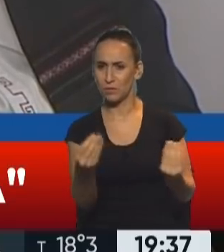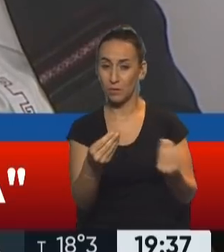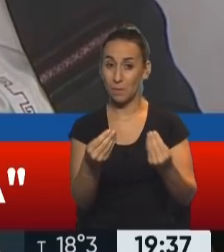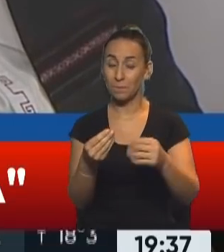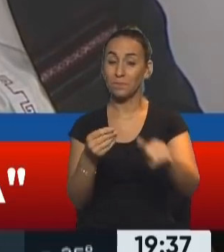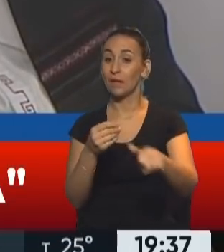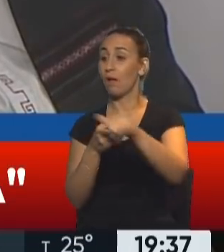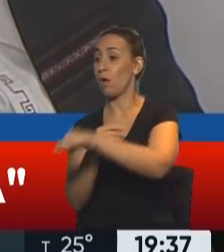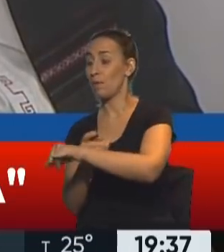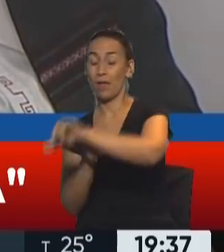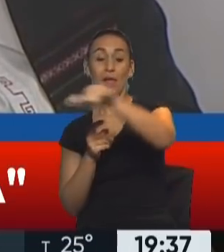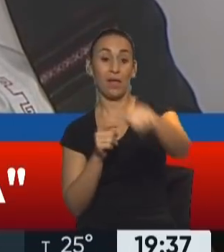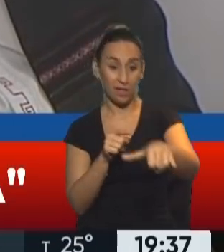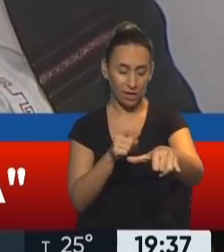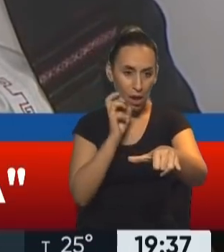Evo? Me dijo.